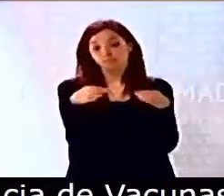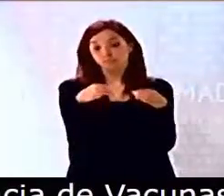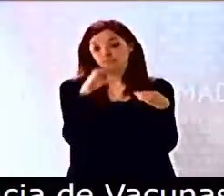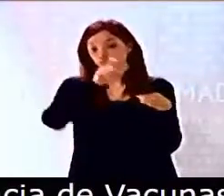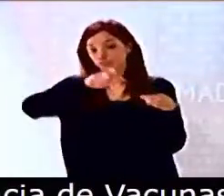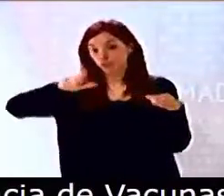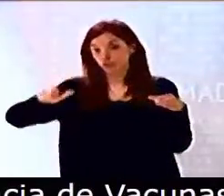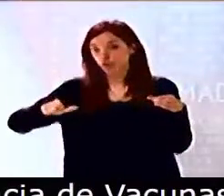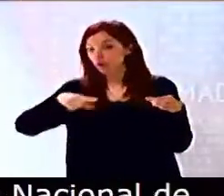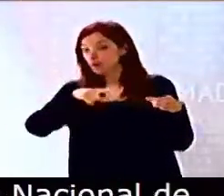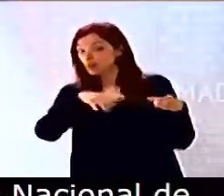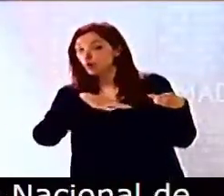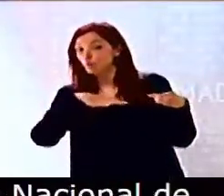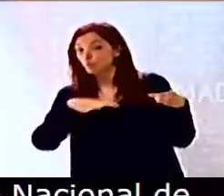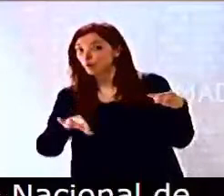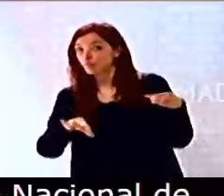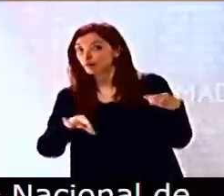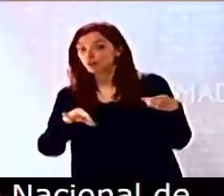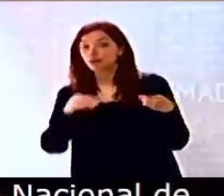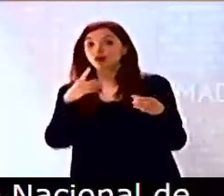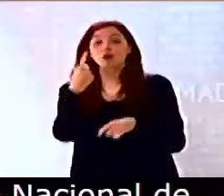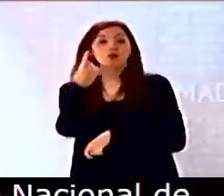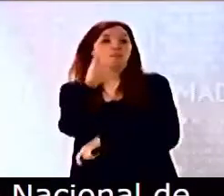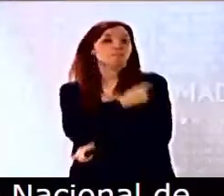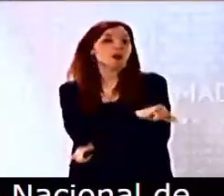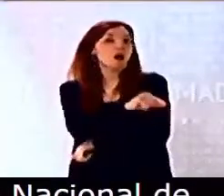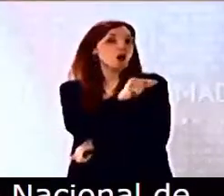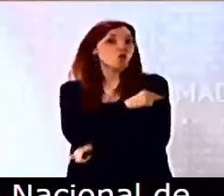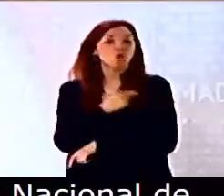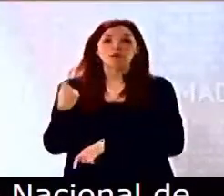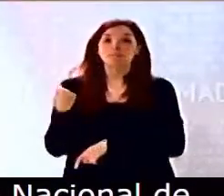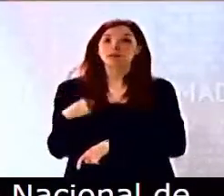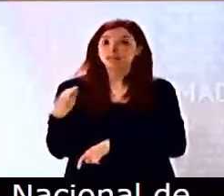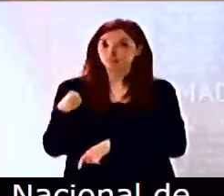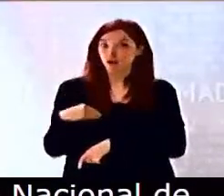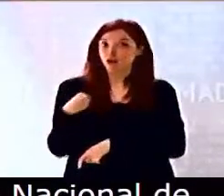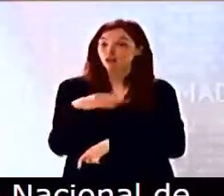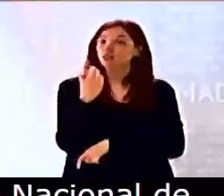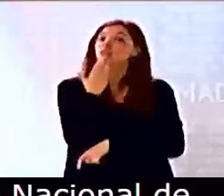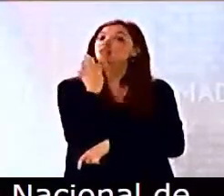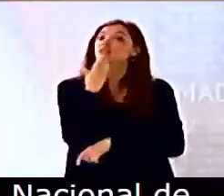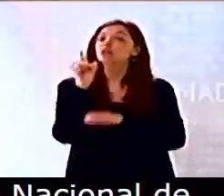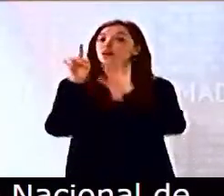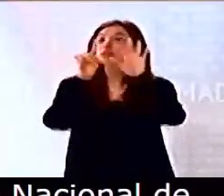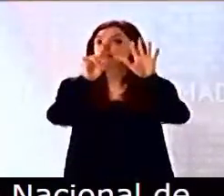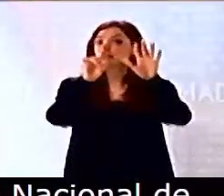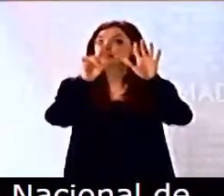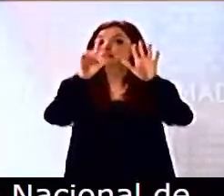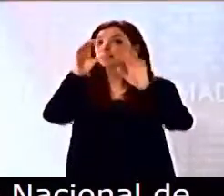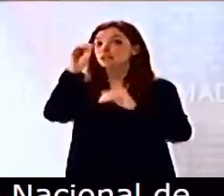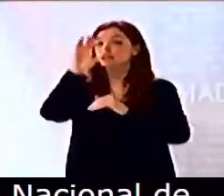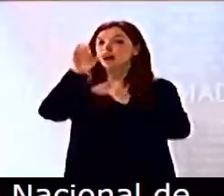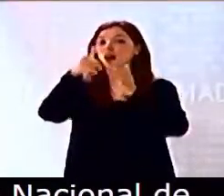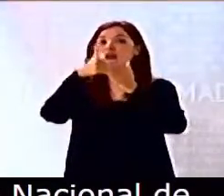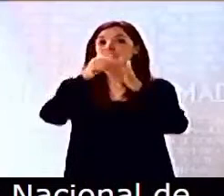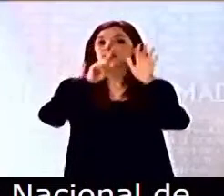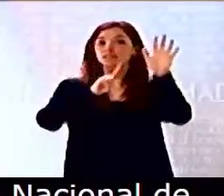a la que se le puede administrar la vacuna de AstraZeneca, que es de 60 a 69 años de edad,